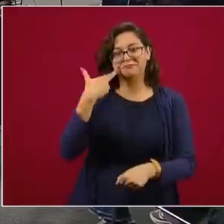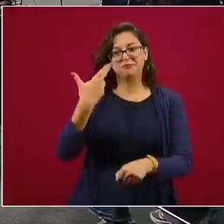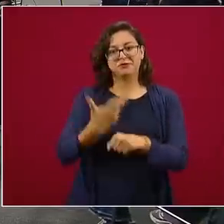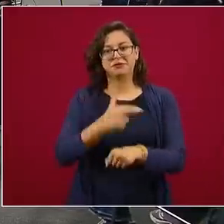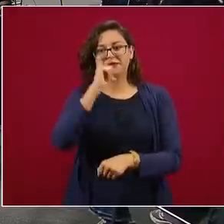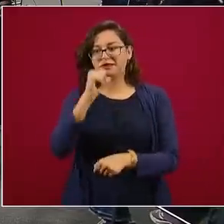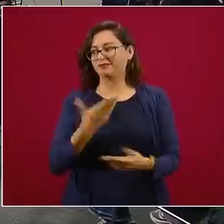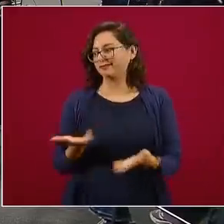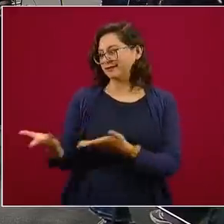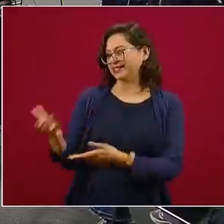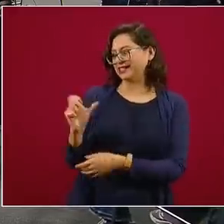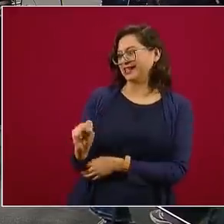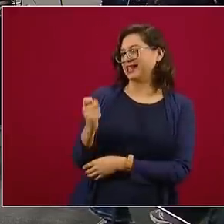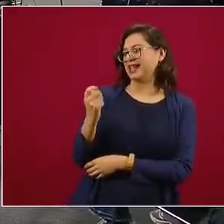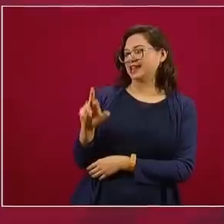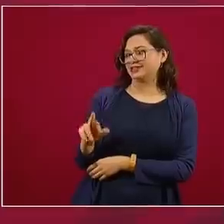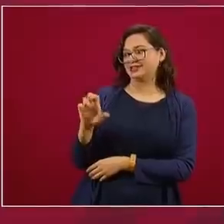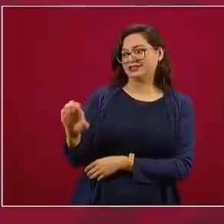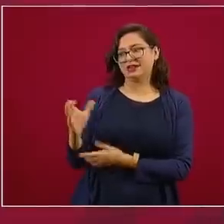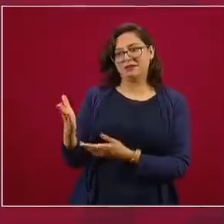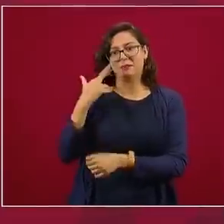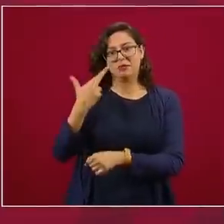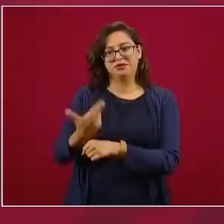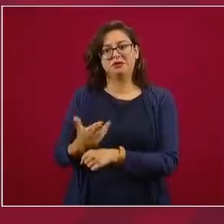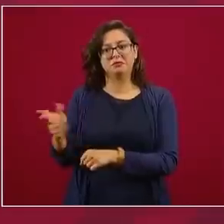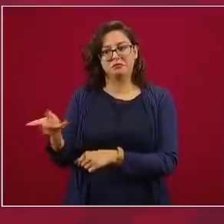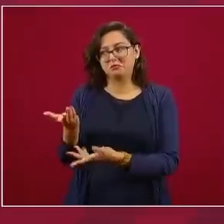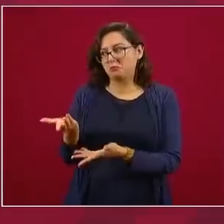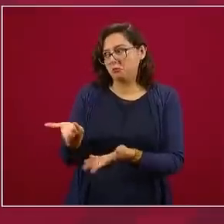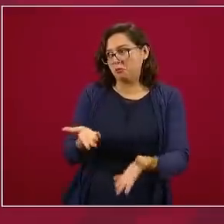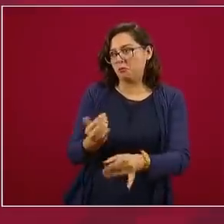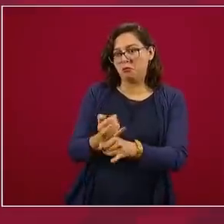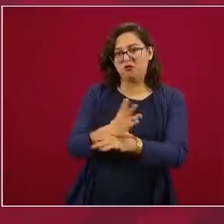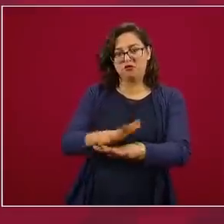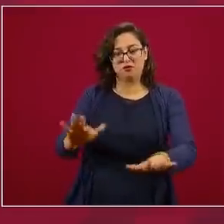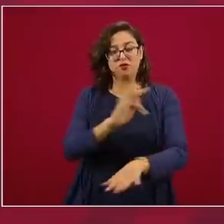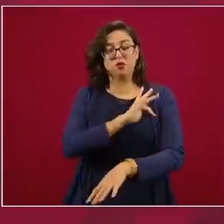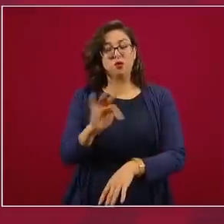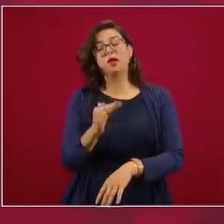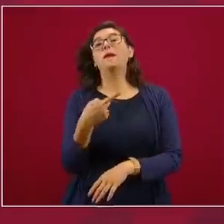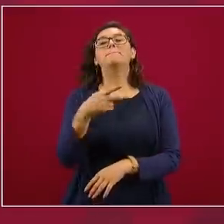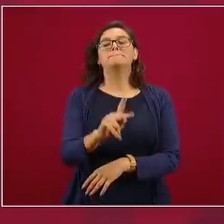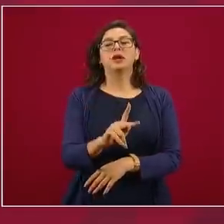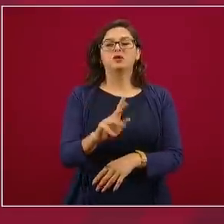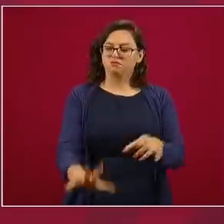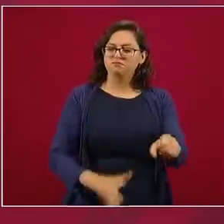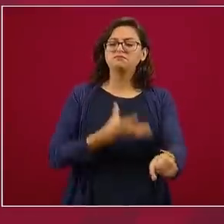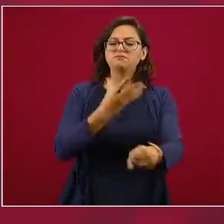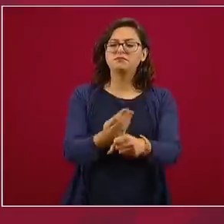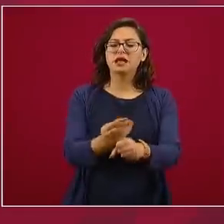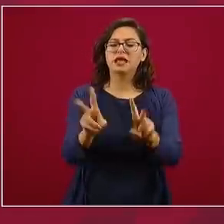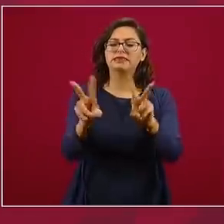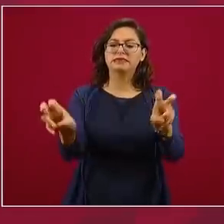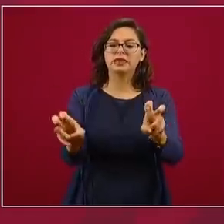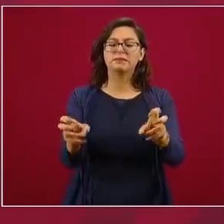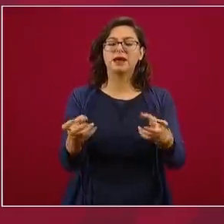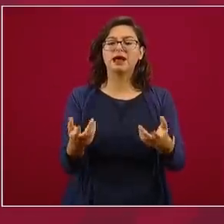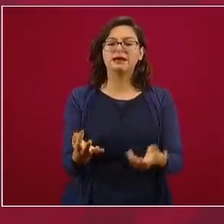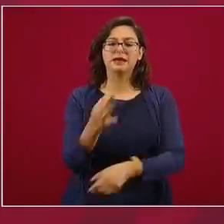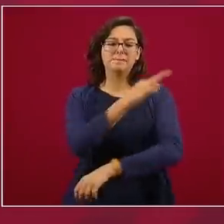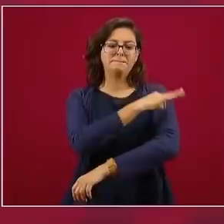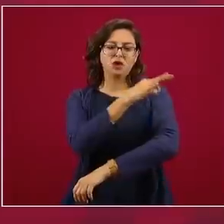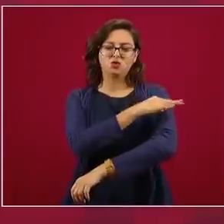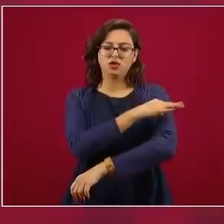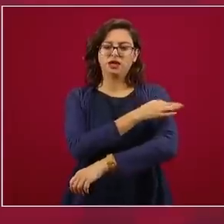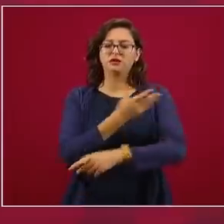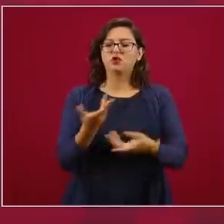canciller y él nos puede dar más información. Antes quisiera hacer un comentario sobre este tema de los ensayos clínicos, y esto va